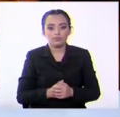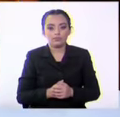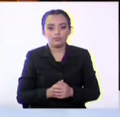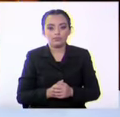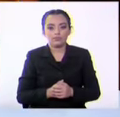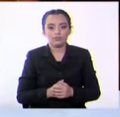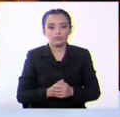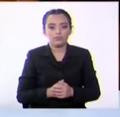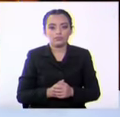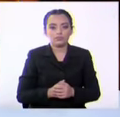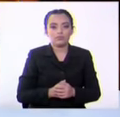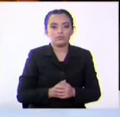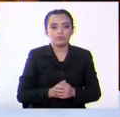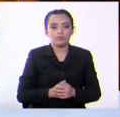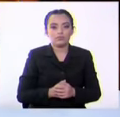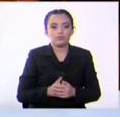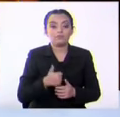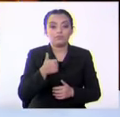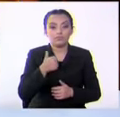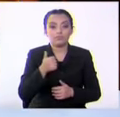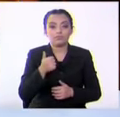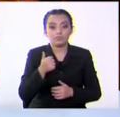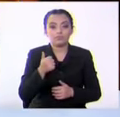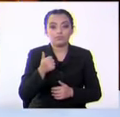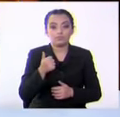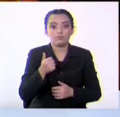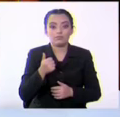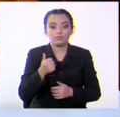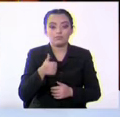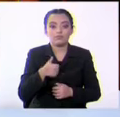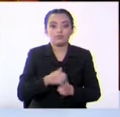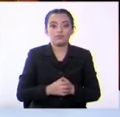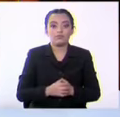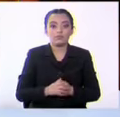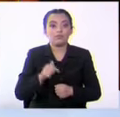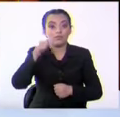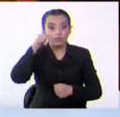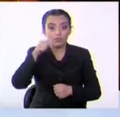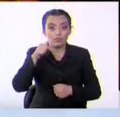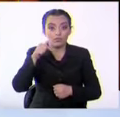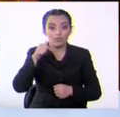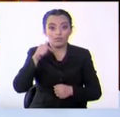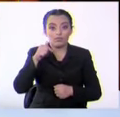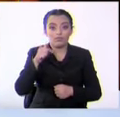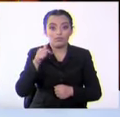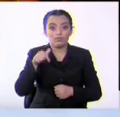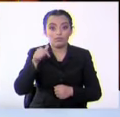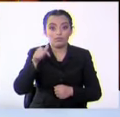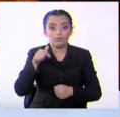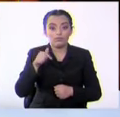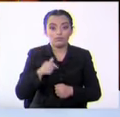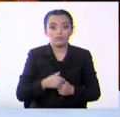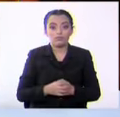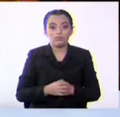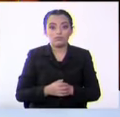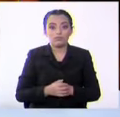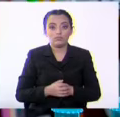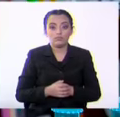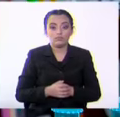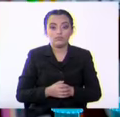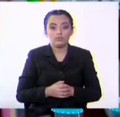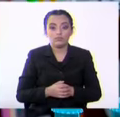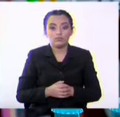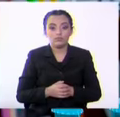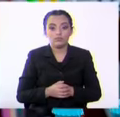Bien, espero que ahora hayas visto que los seres vivos han seguido diferentes caminos, lo cual